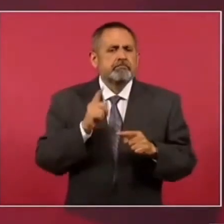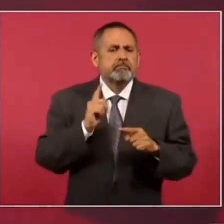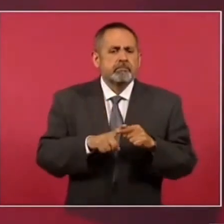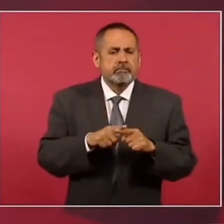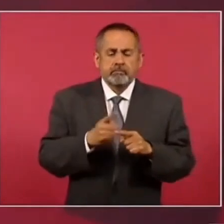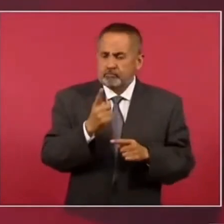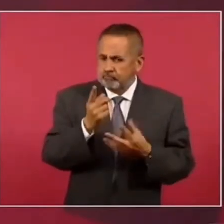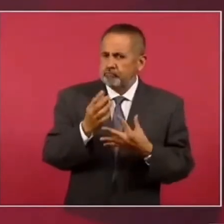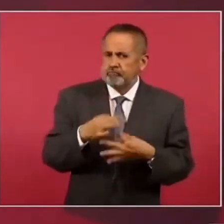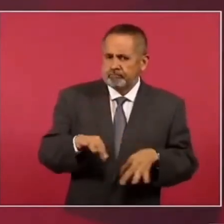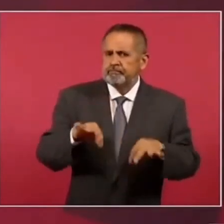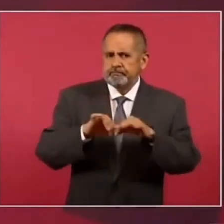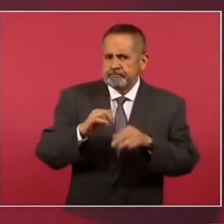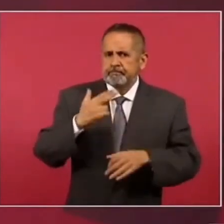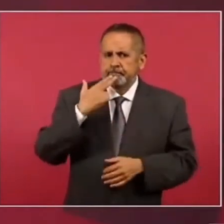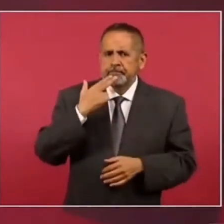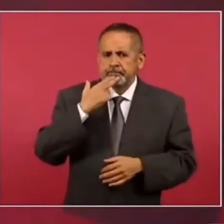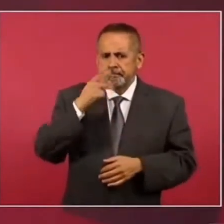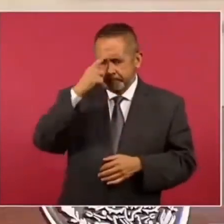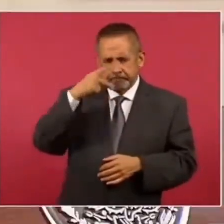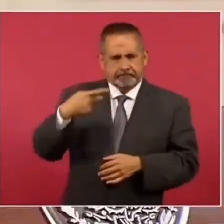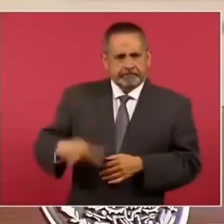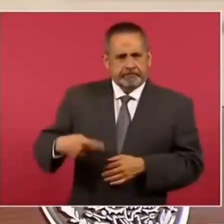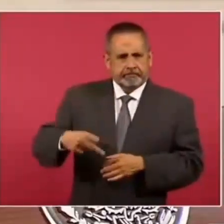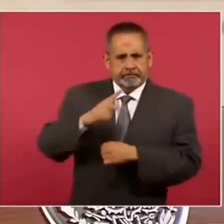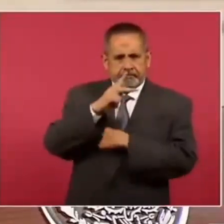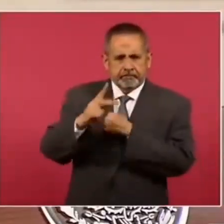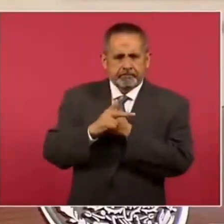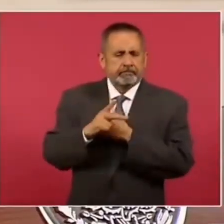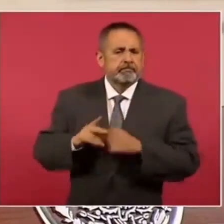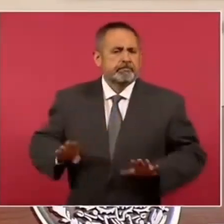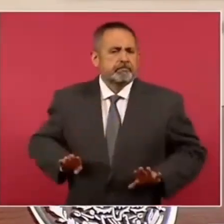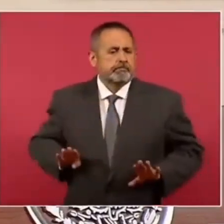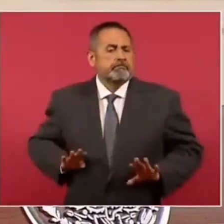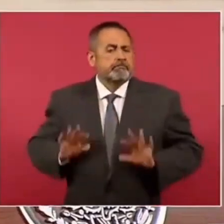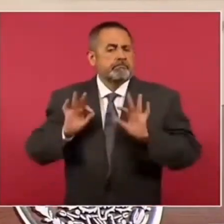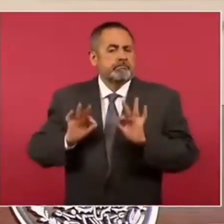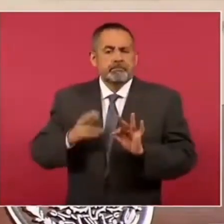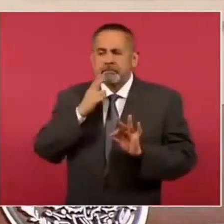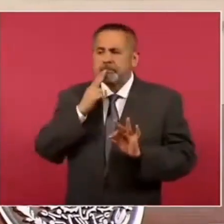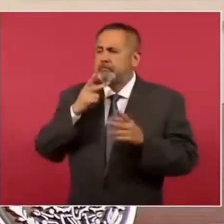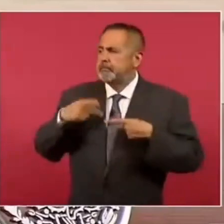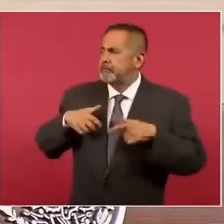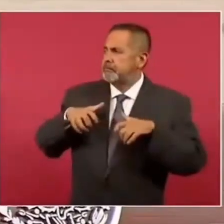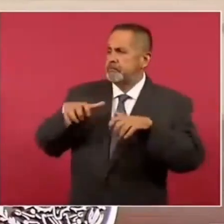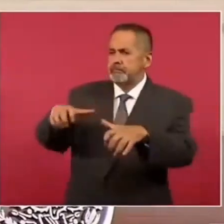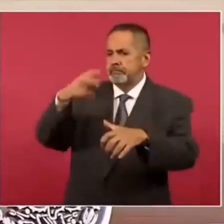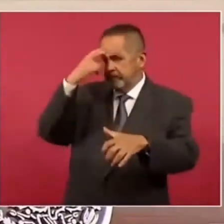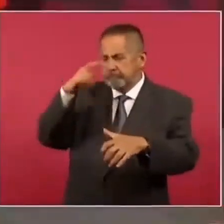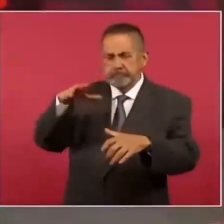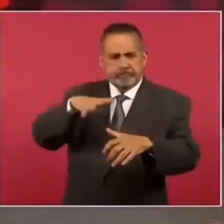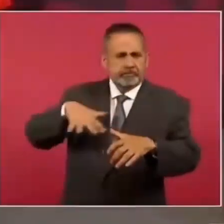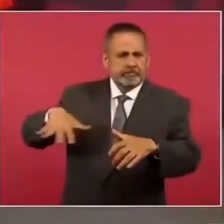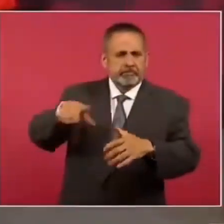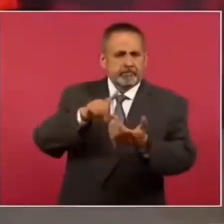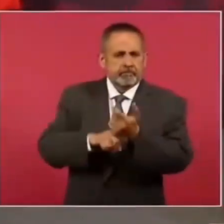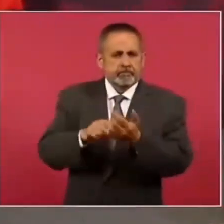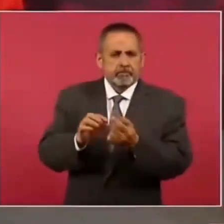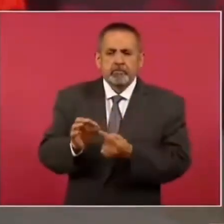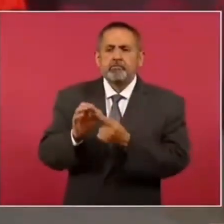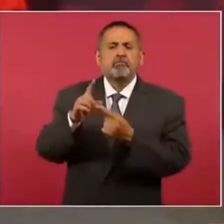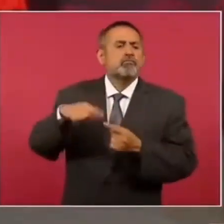muy importante para el país, en beneficio del pueblo de México, en especial de